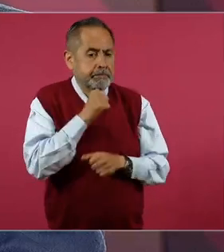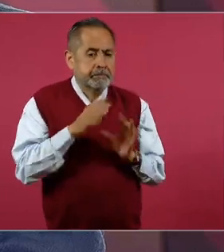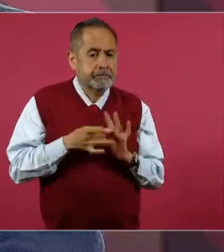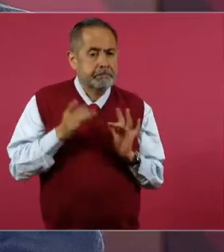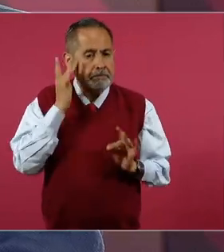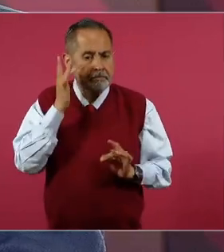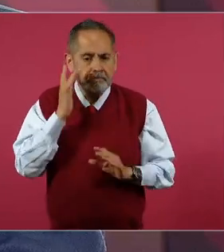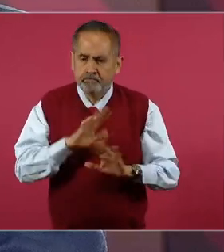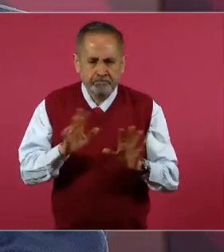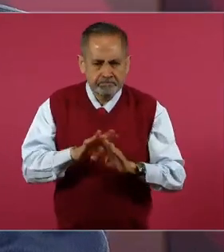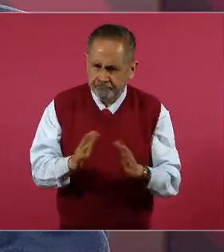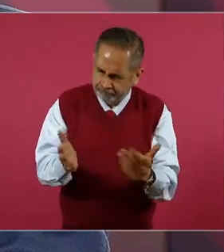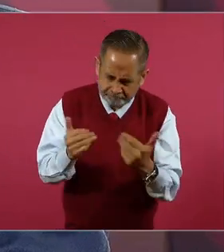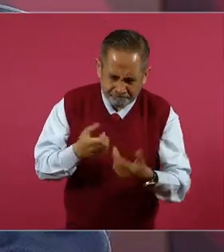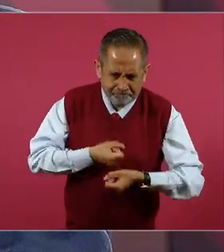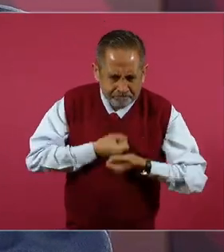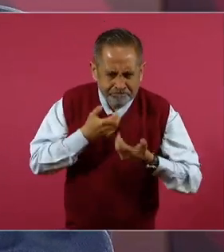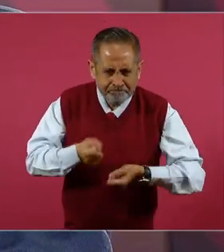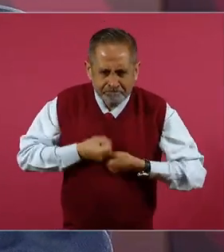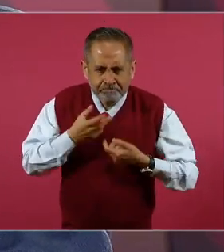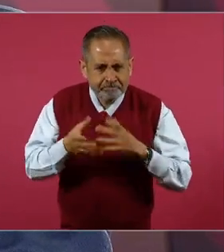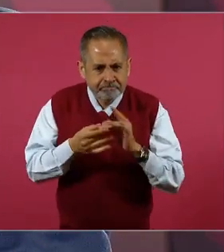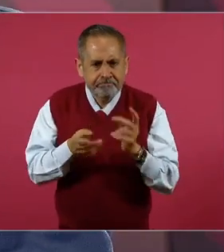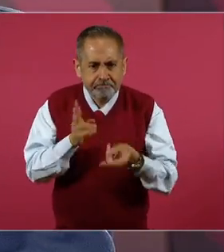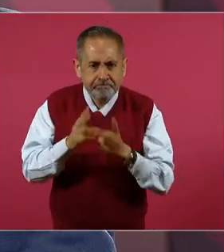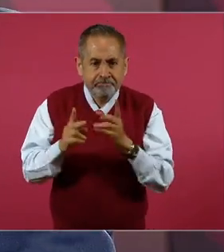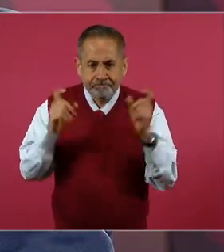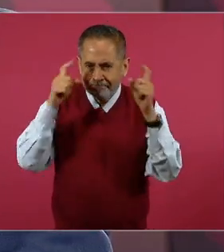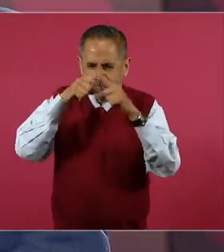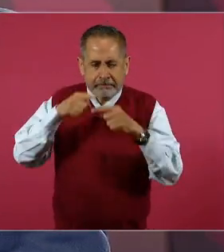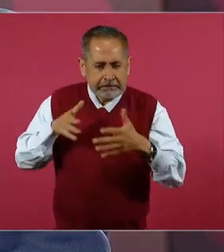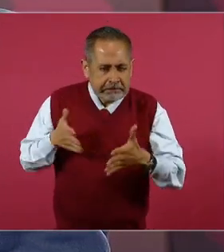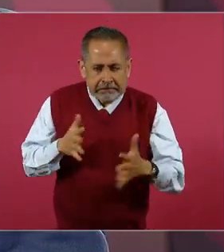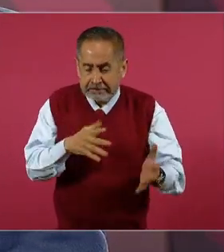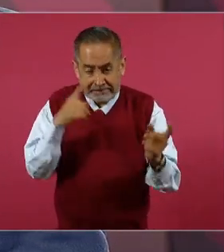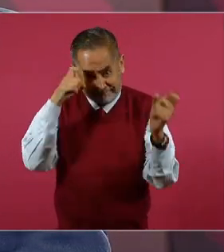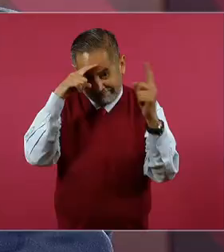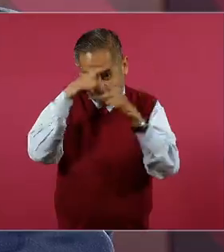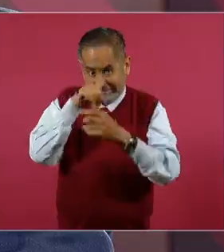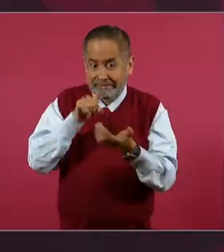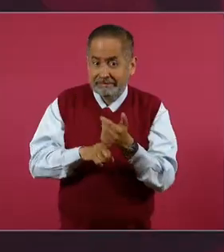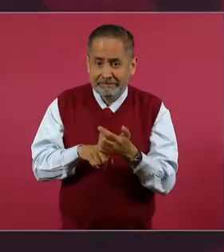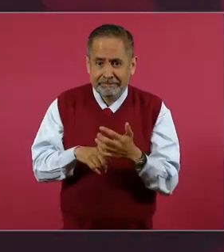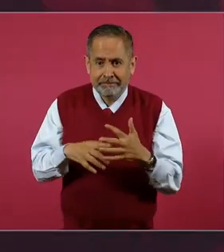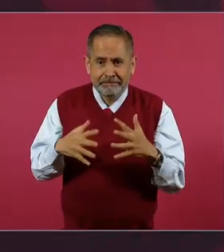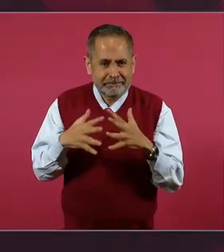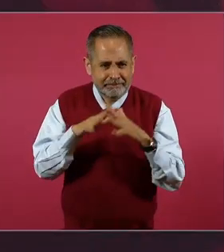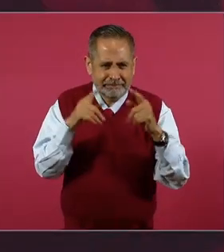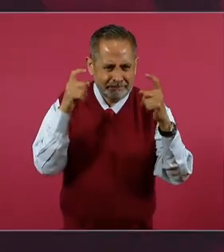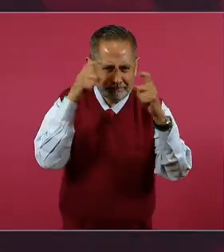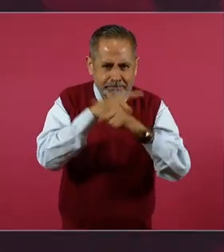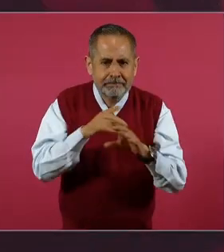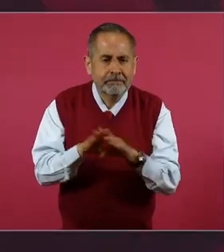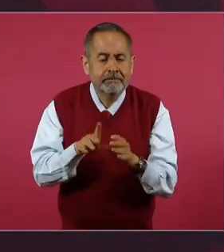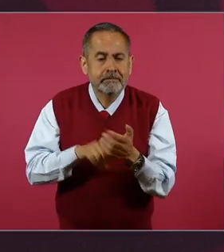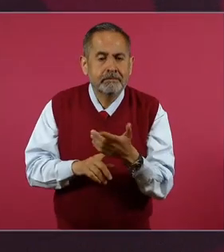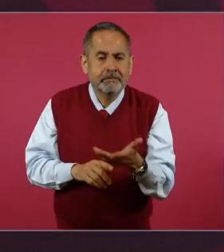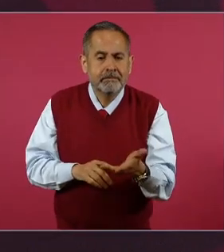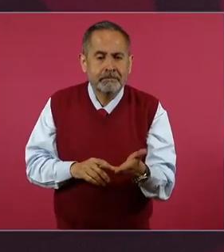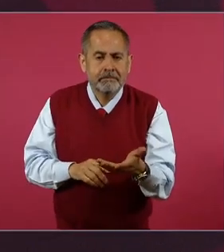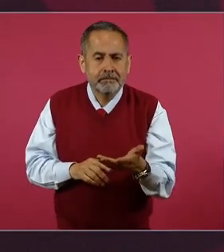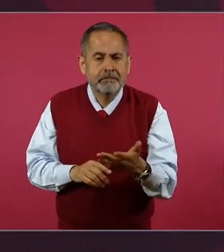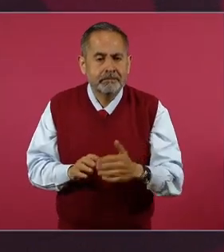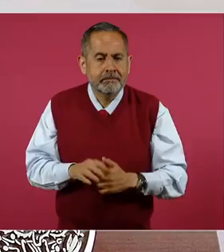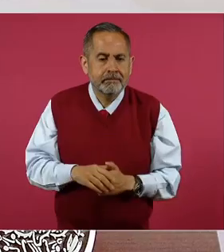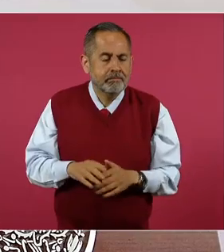Queríamos saber todo, se complicaron las cosas, están enredadas, complicadas